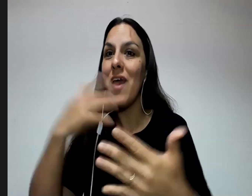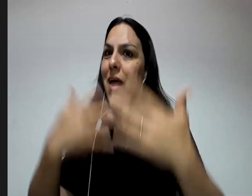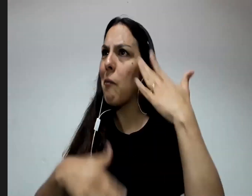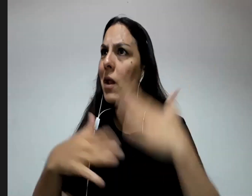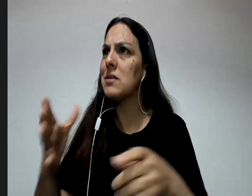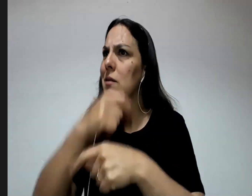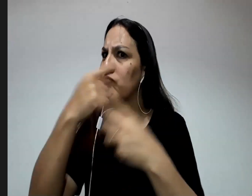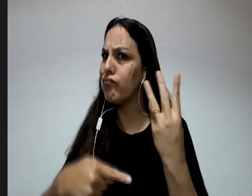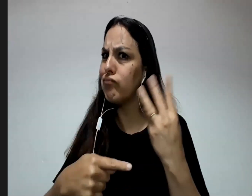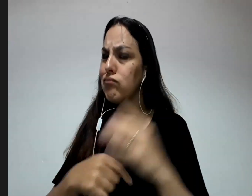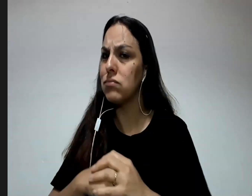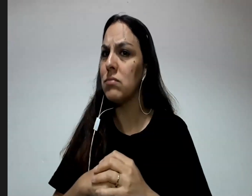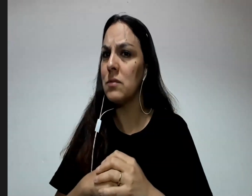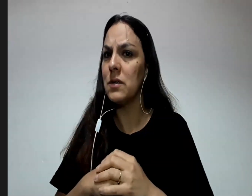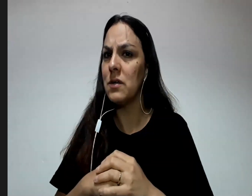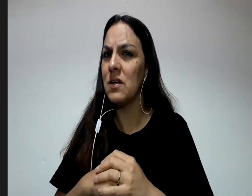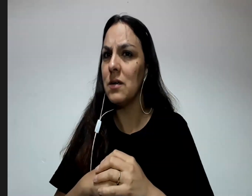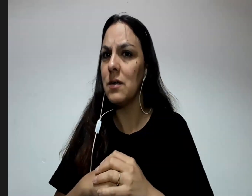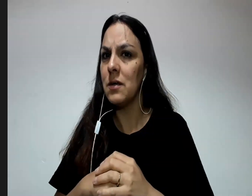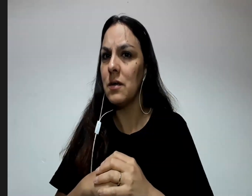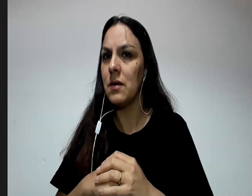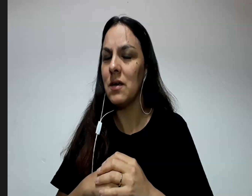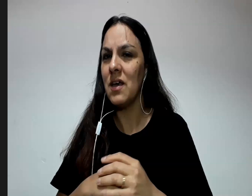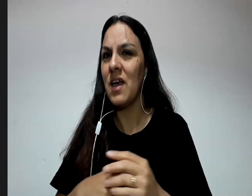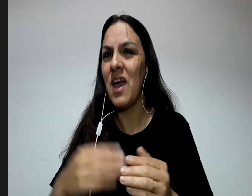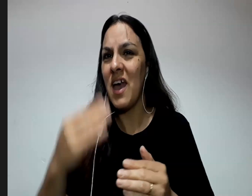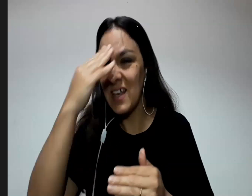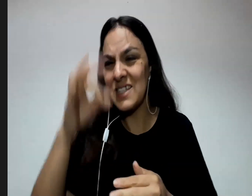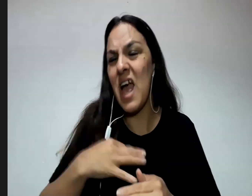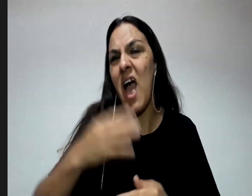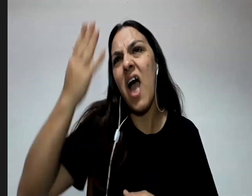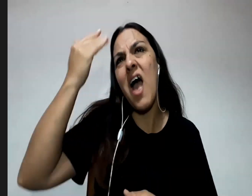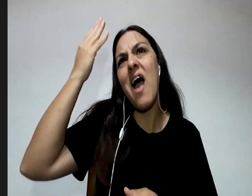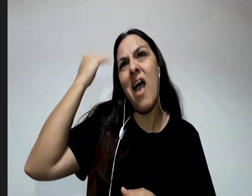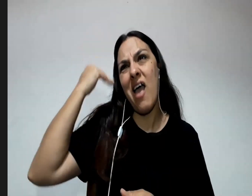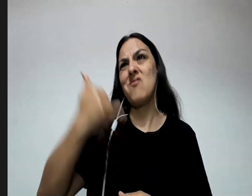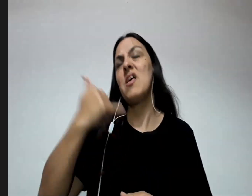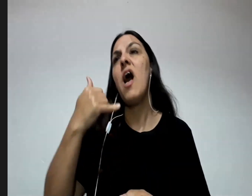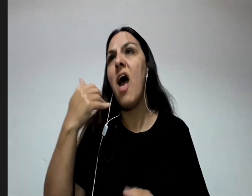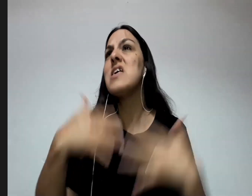del transporte sigue desde hace 15 años, estamos en emergencia de transporte.